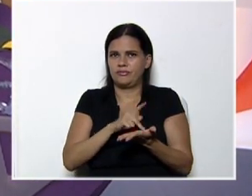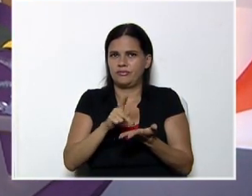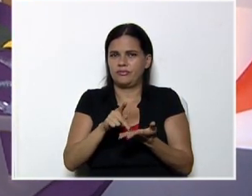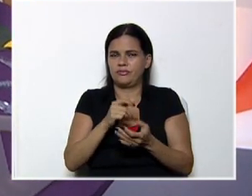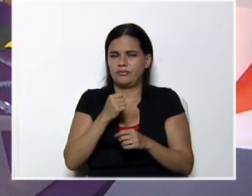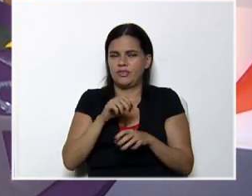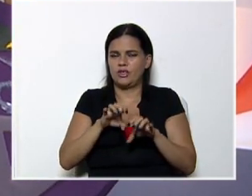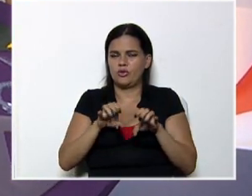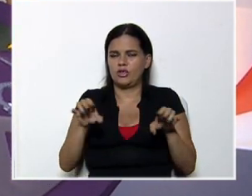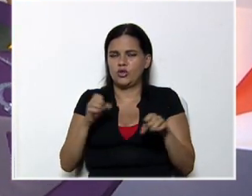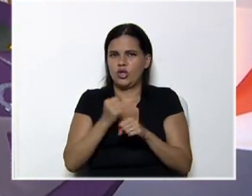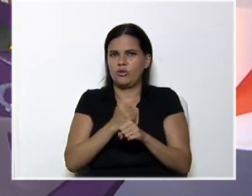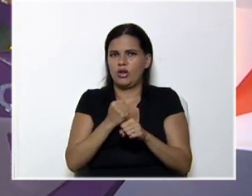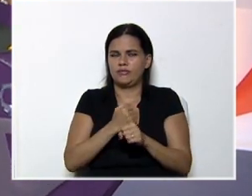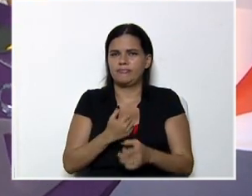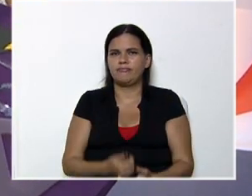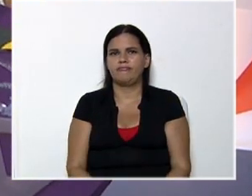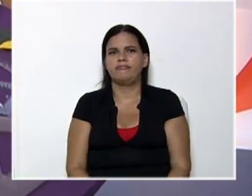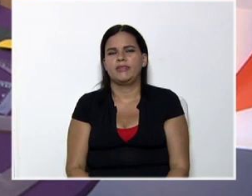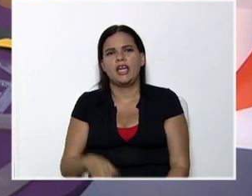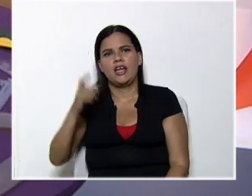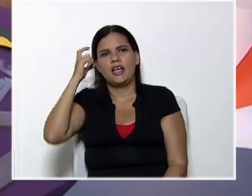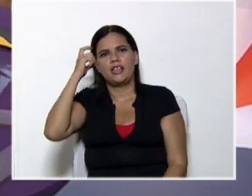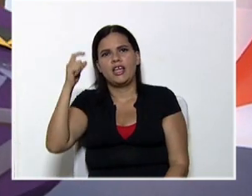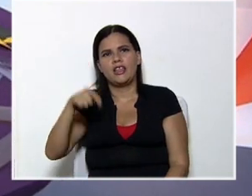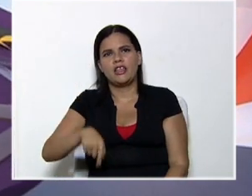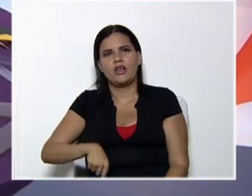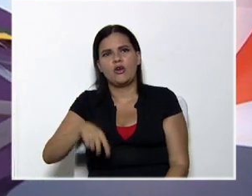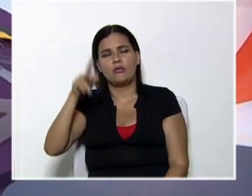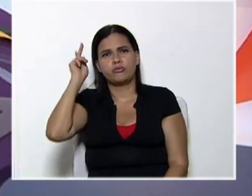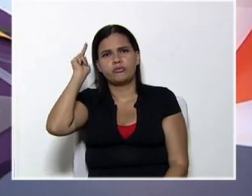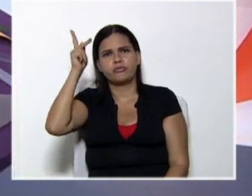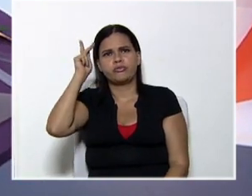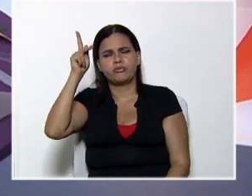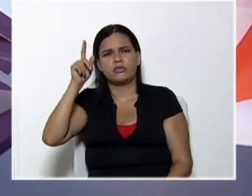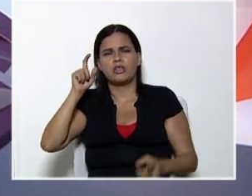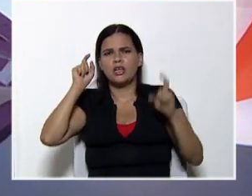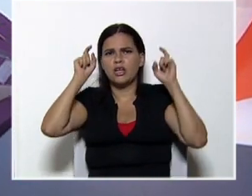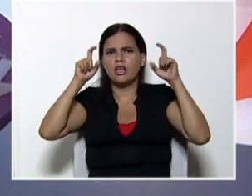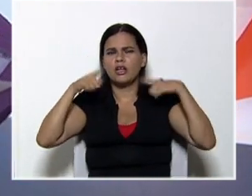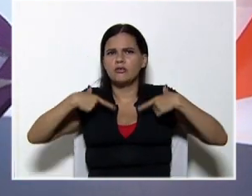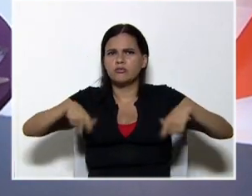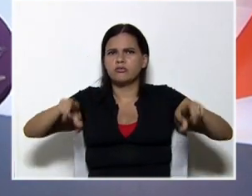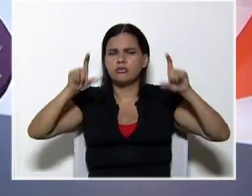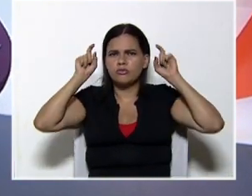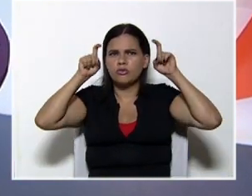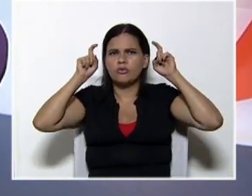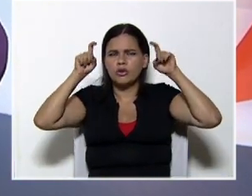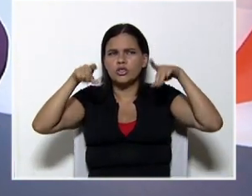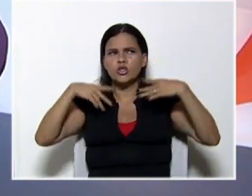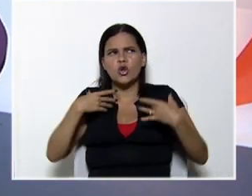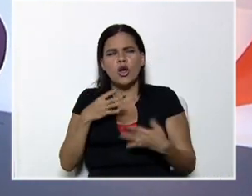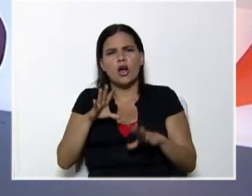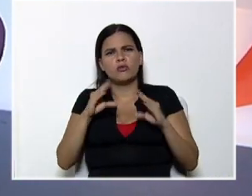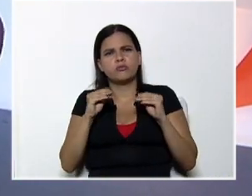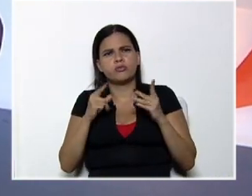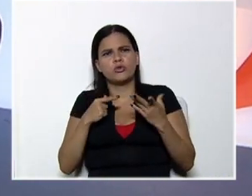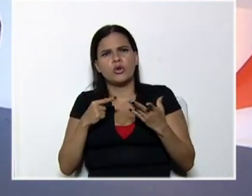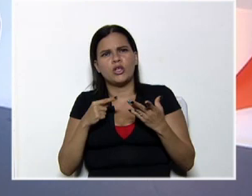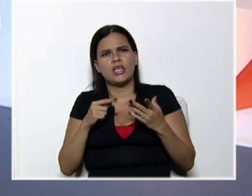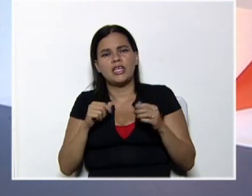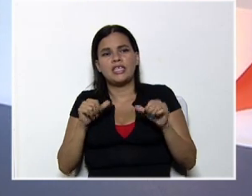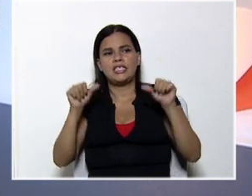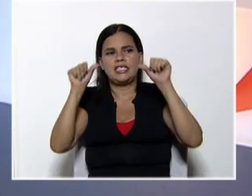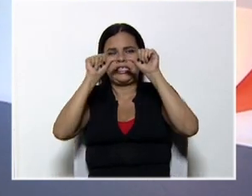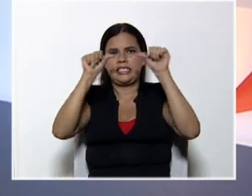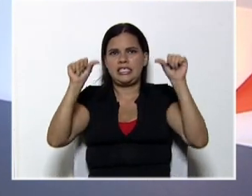de educación laboral. En el día de hoy, el docente del área de formación trabajó el referente teórico relacionado con